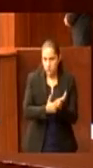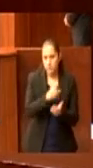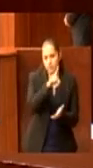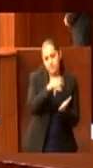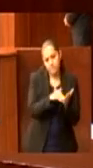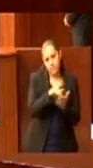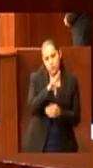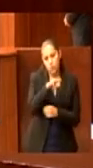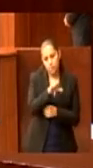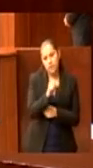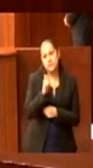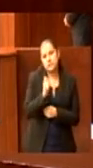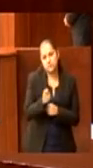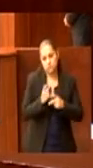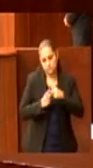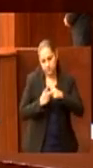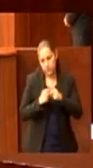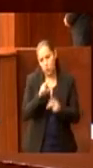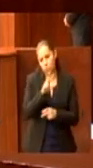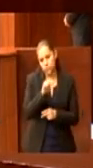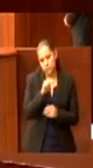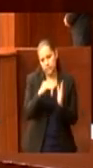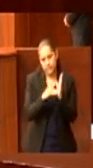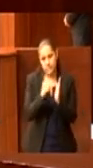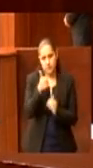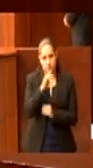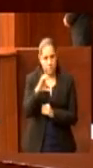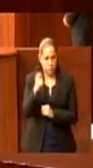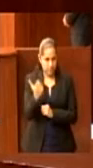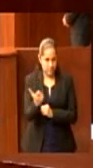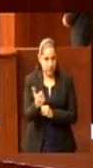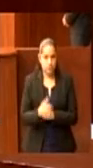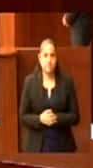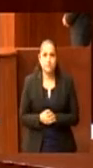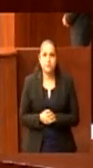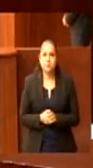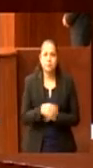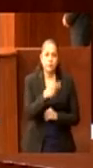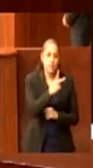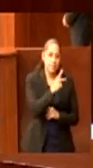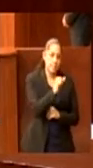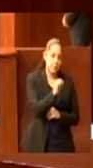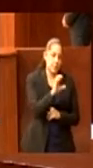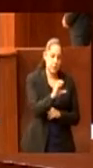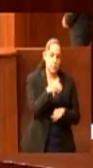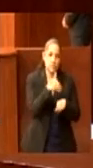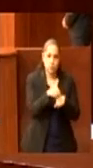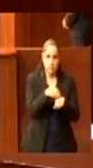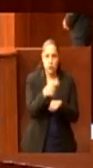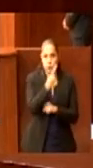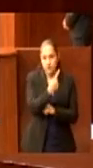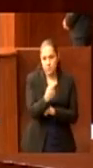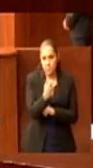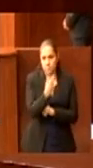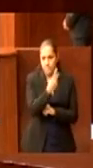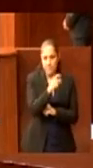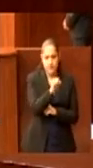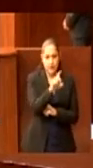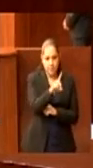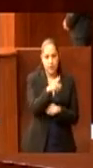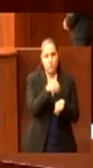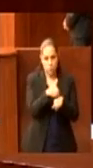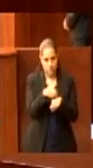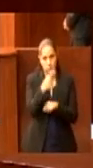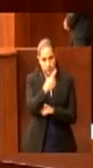a 80 mil 600 pesos en el de órgano distrital 107 se